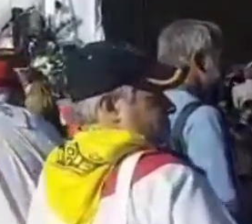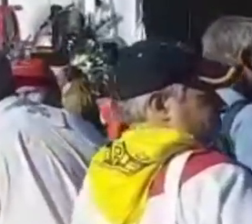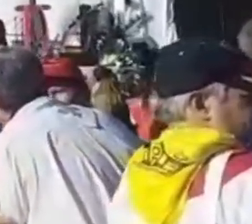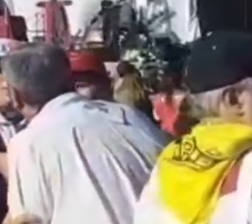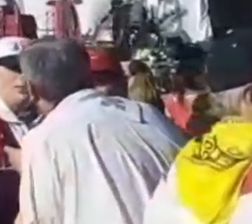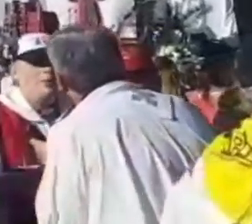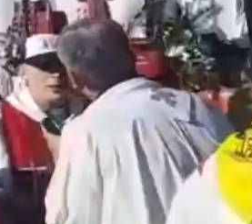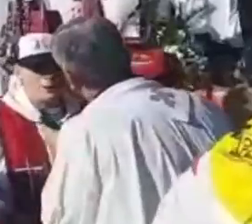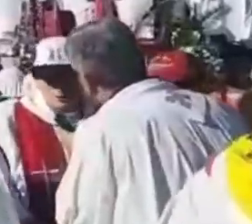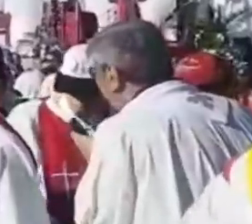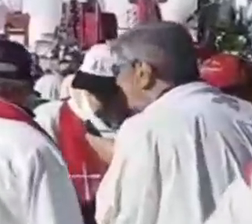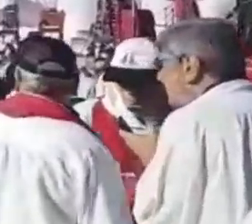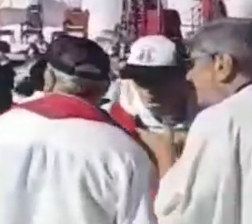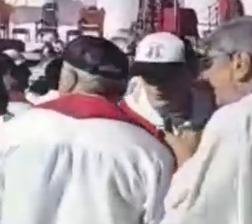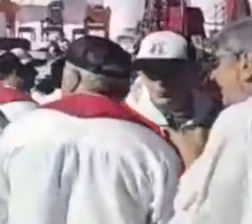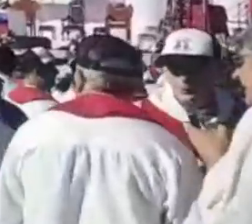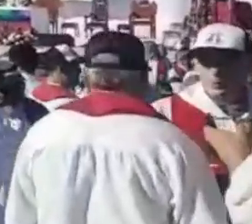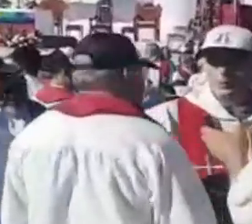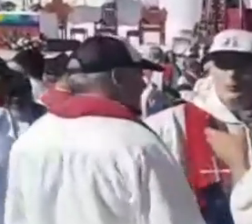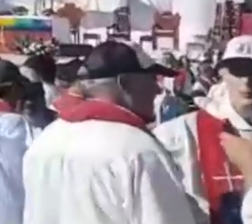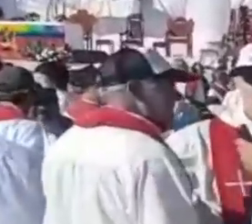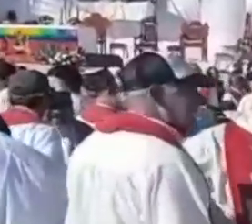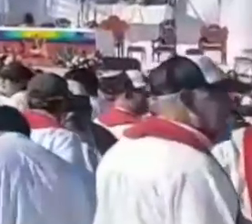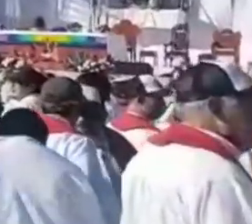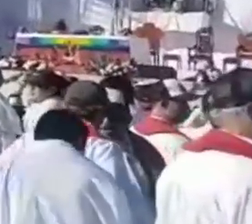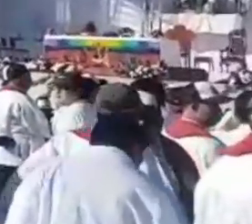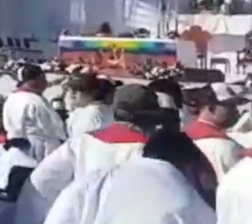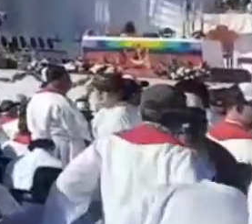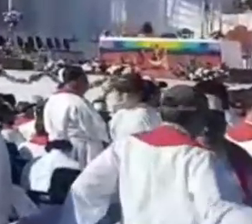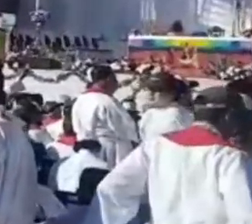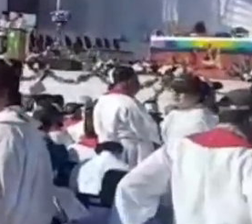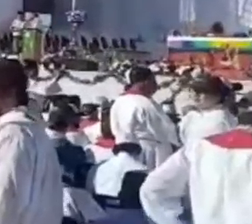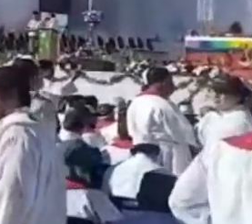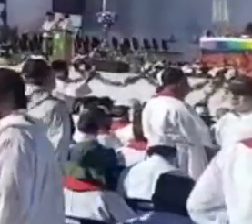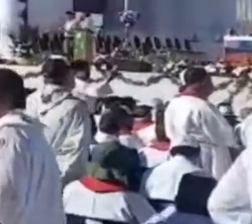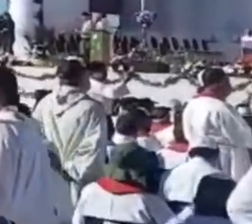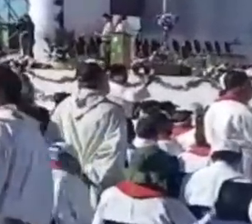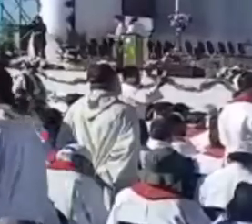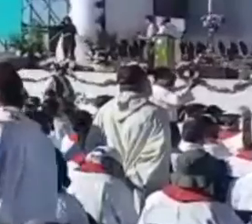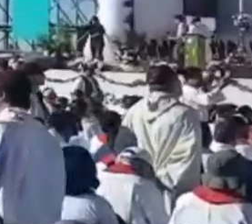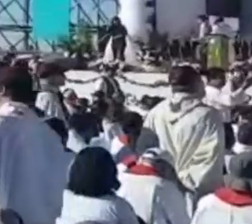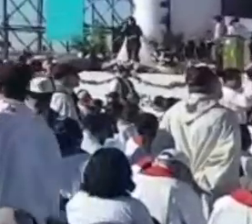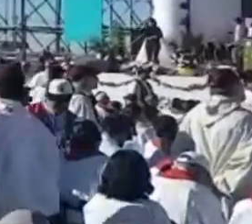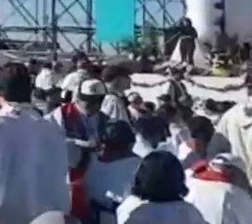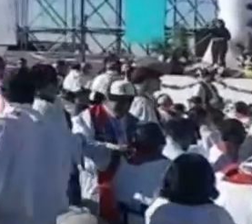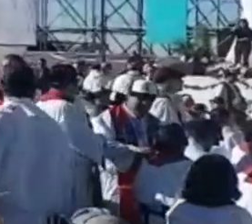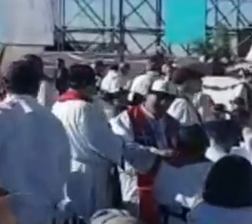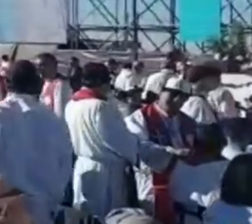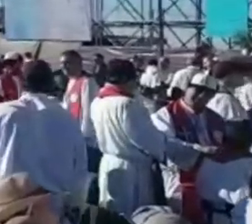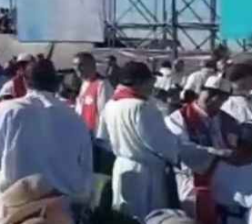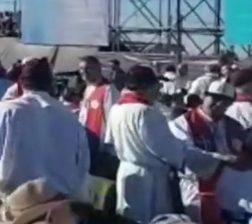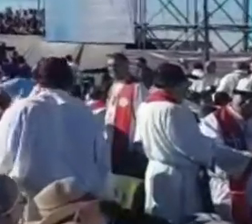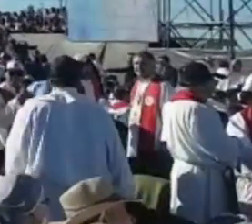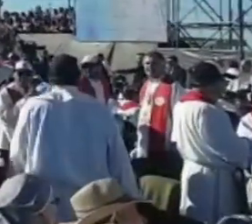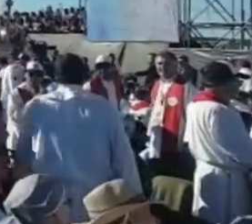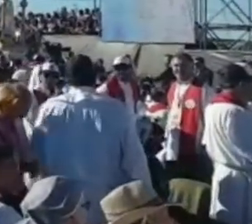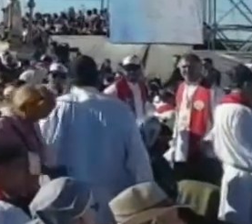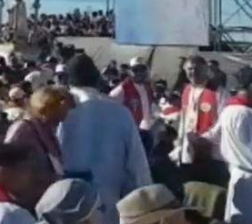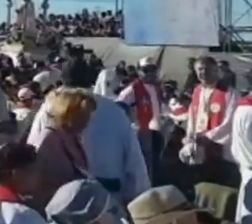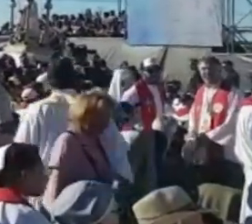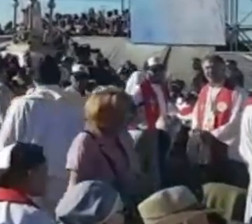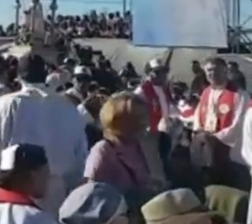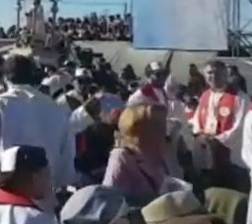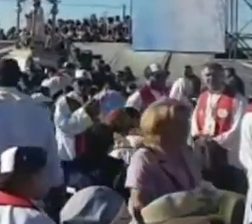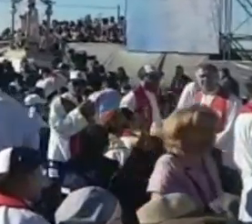dimensión universal de la fe se expresa con la presencia de hermanos venidos de todos los rincones de nuestra